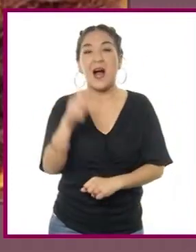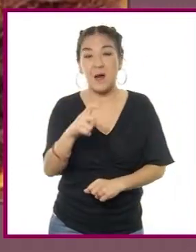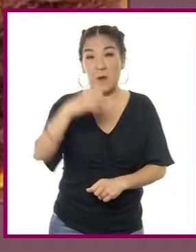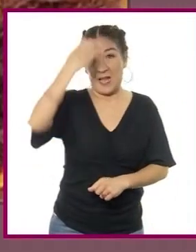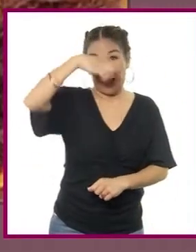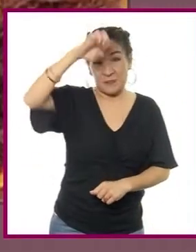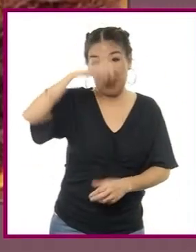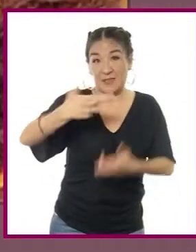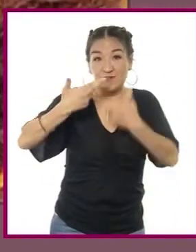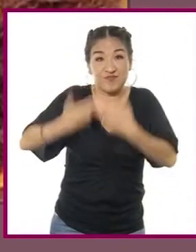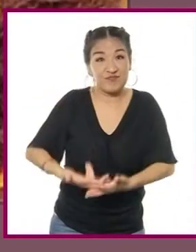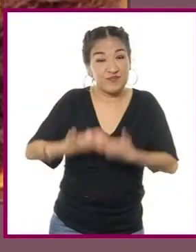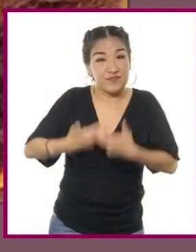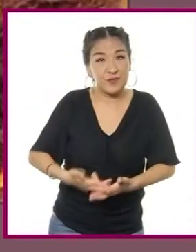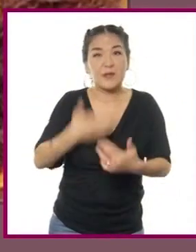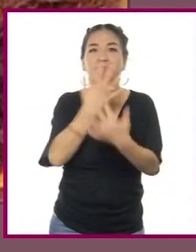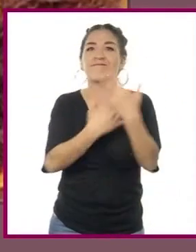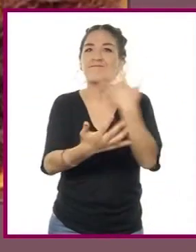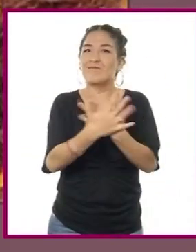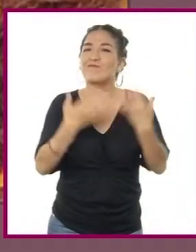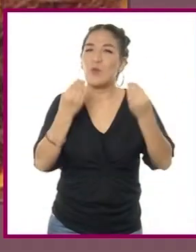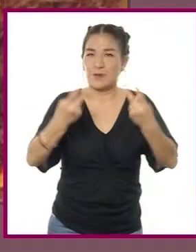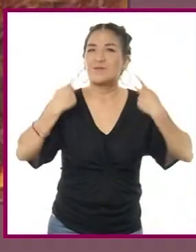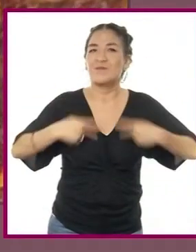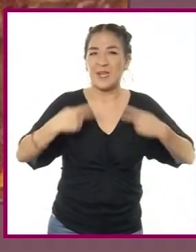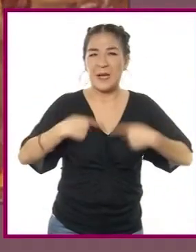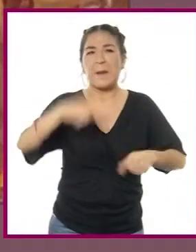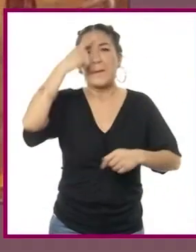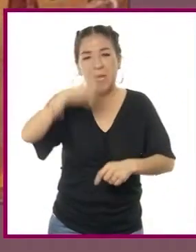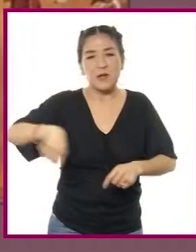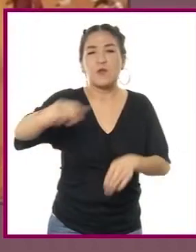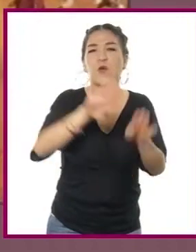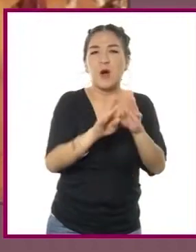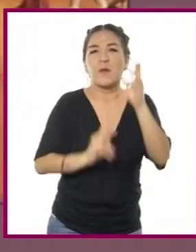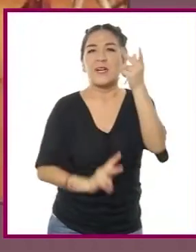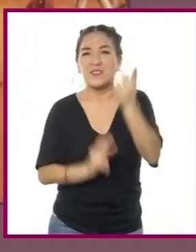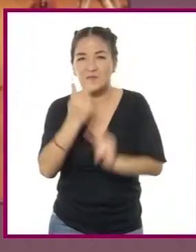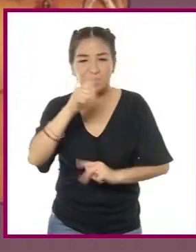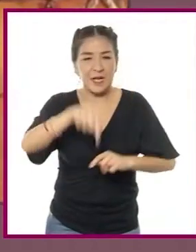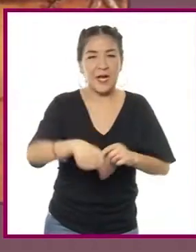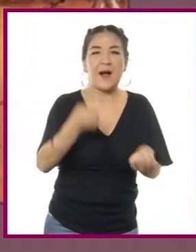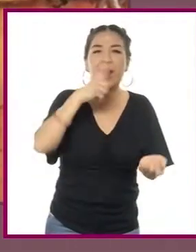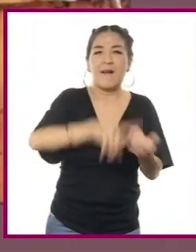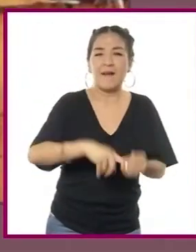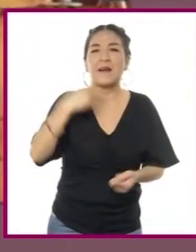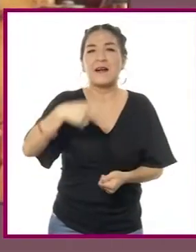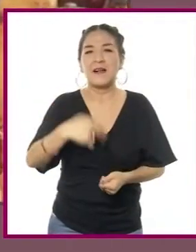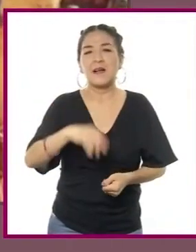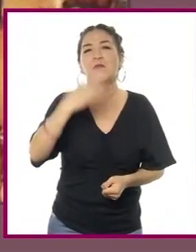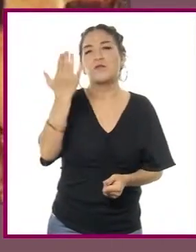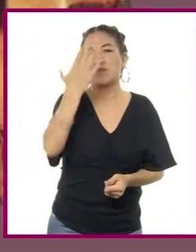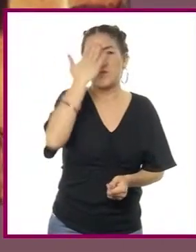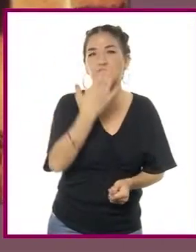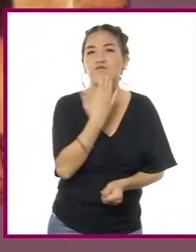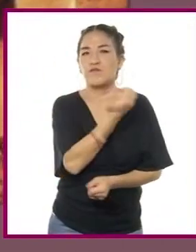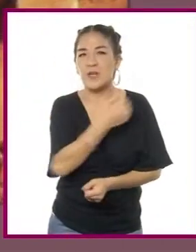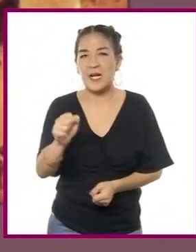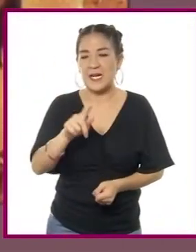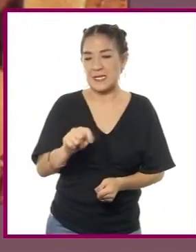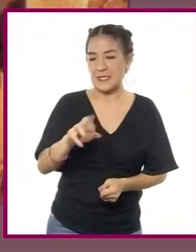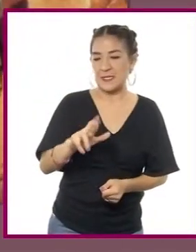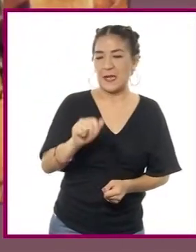conocimiento y mano de obra, así como de la construcción de complejas instalaciones conocidas como ingenios o